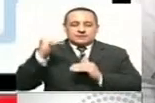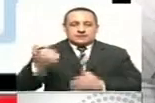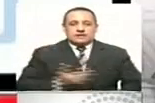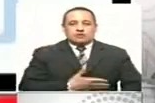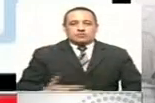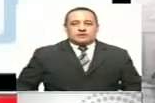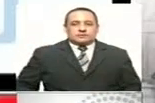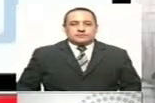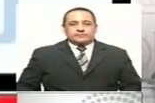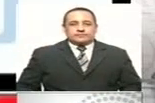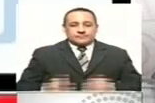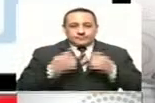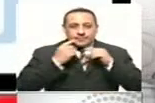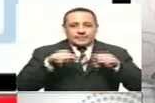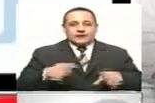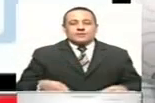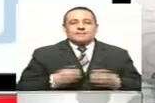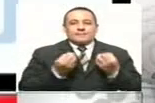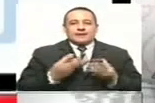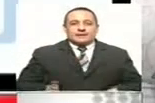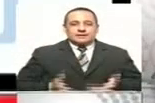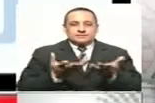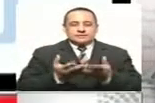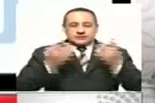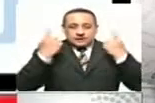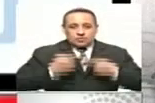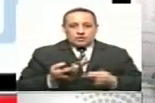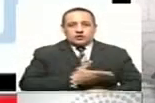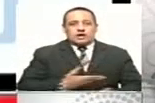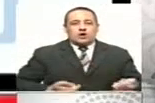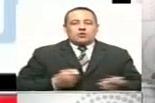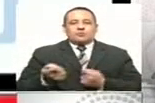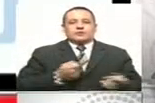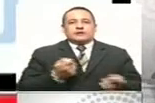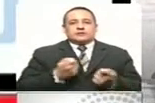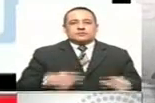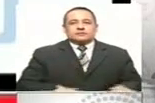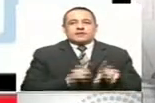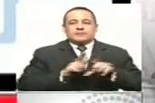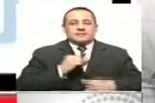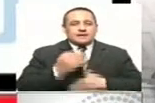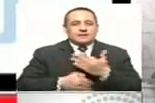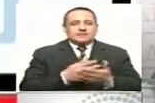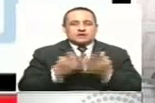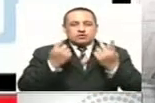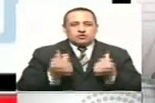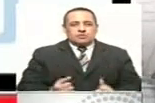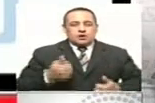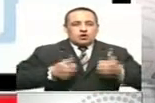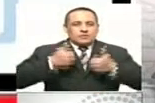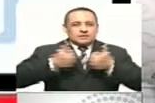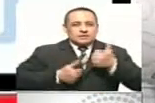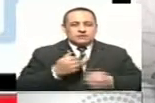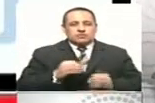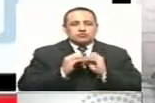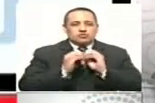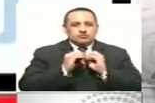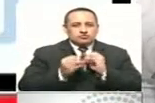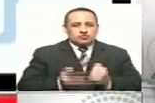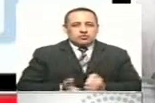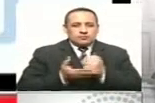Estado. Eso para generar condiciones de gobernabilidad, crecimiento económico, competitivo, sostenible del